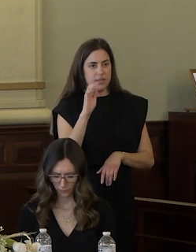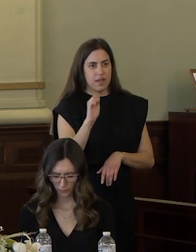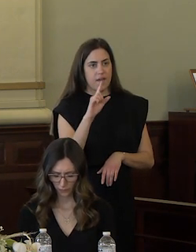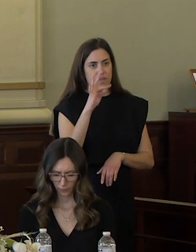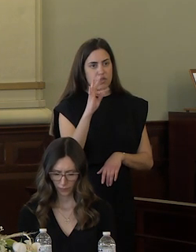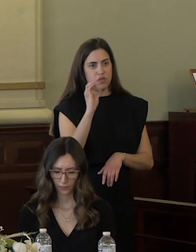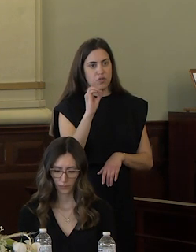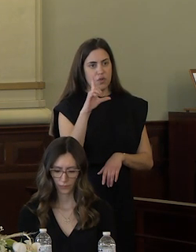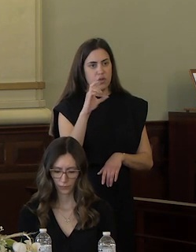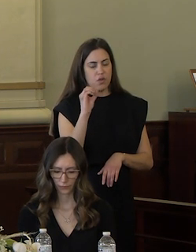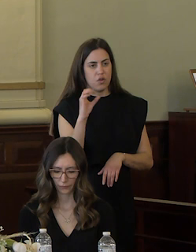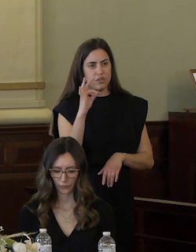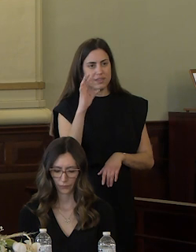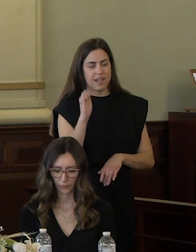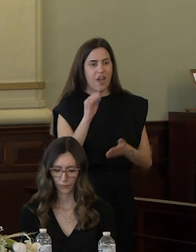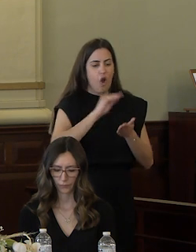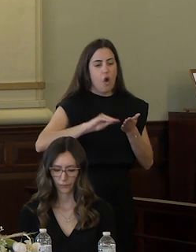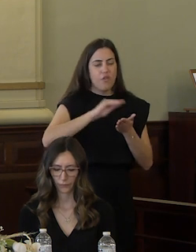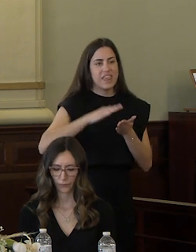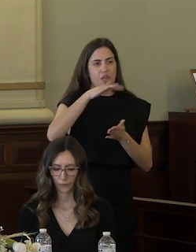una pequeña oficina ahí en la calle del Tinte.